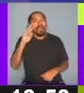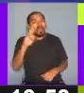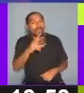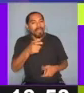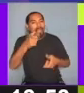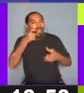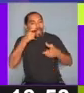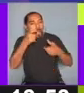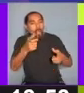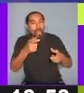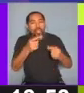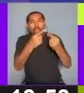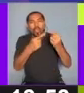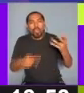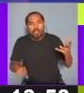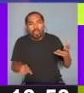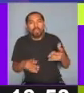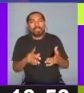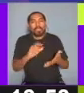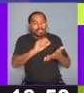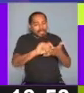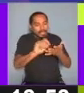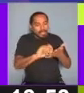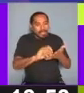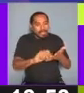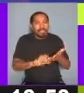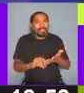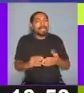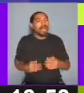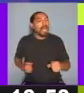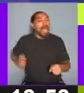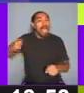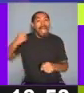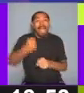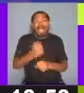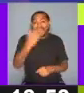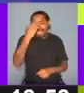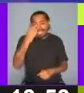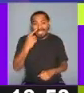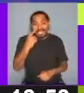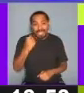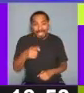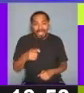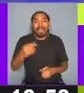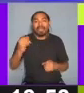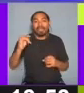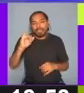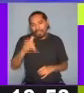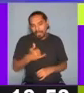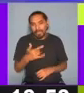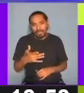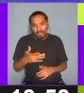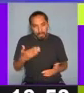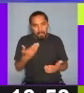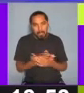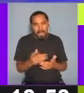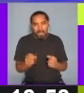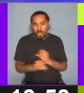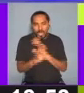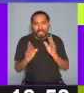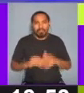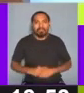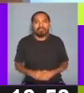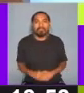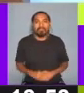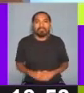los datos y recién, probablemente en 15 días, ya empecemos a exigirlo. Claro. Bueno, aclarado el tema, contadora. Bueno. ¿Cómo va